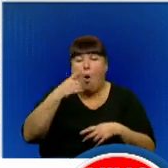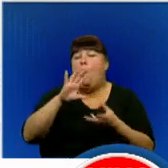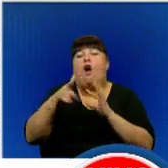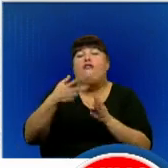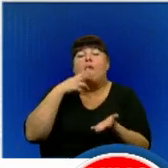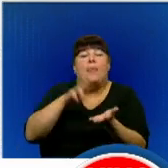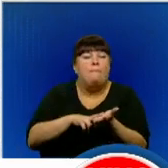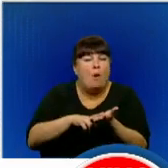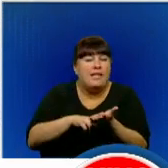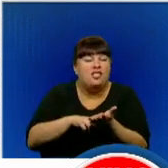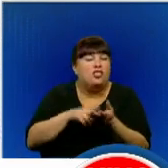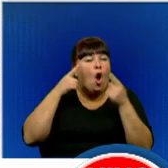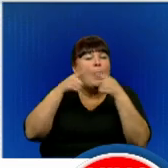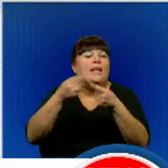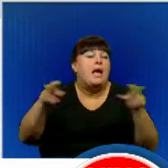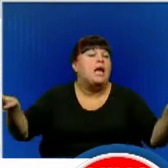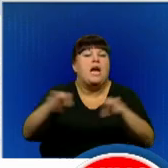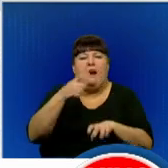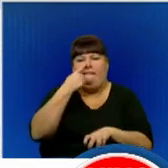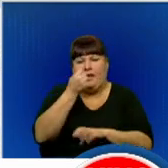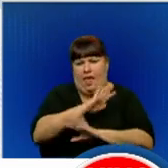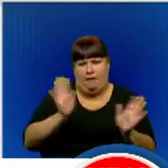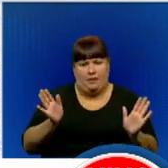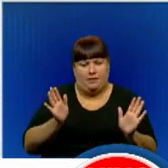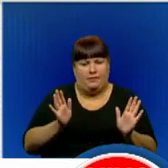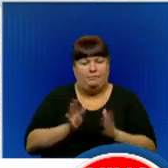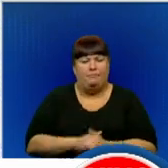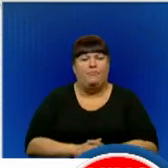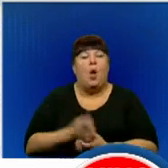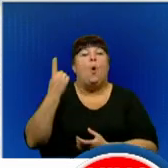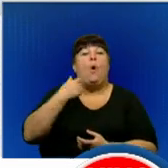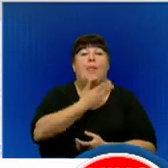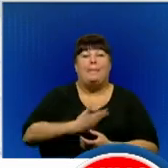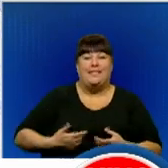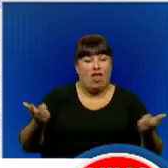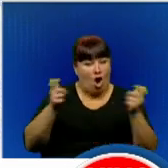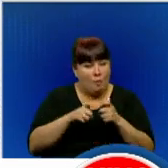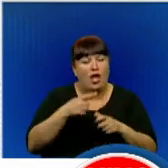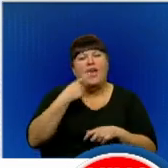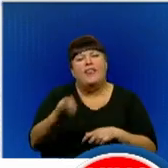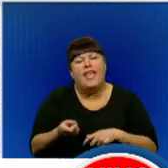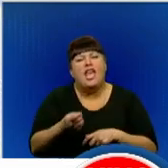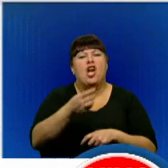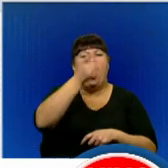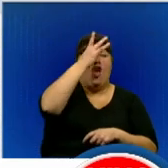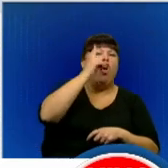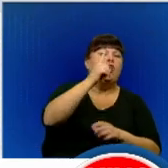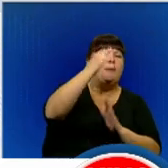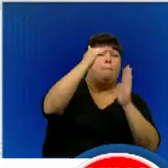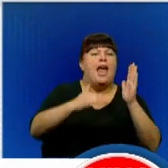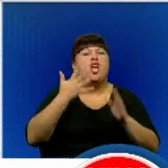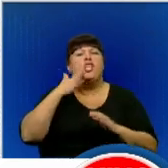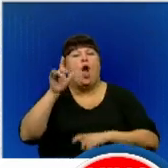función que tiene el único objetivo que tiene de recaudar más cuando el presidente de la comisión decía que bajaba de 12 mil a 5 mil